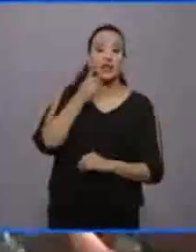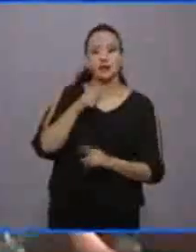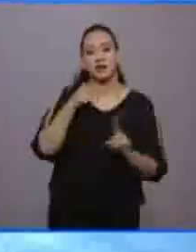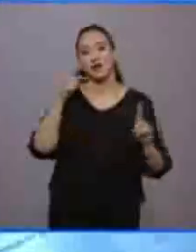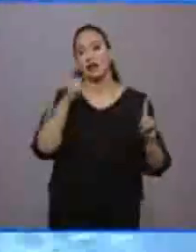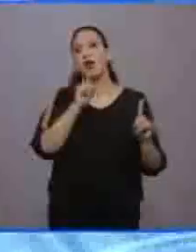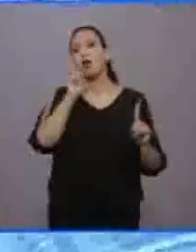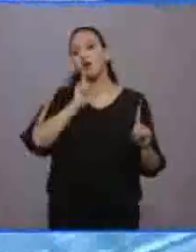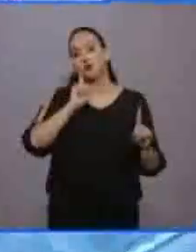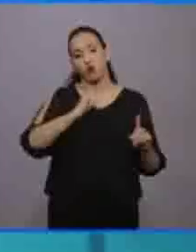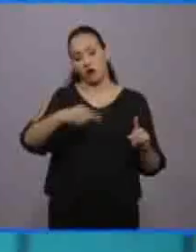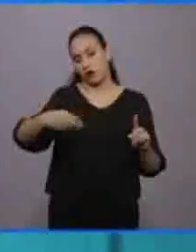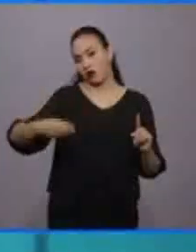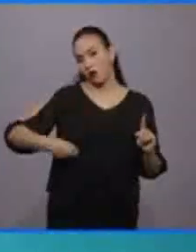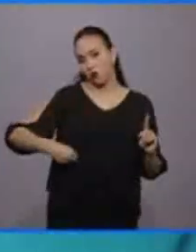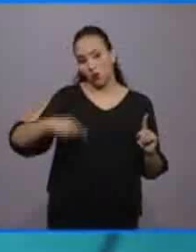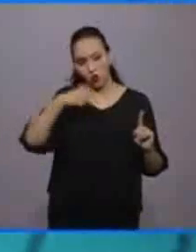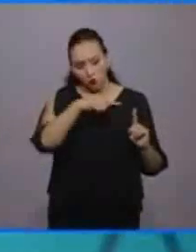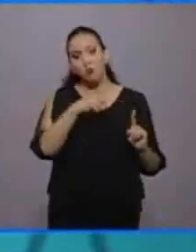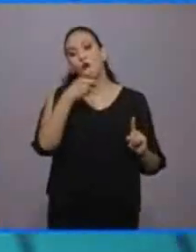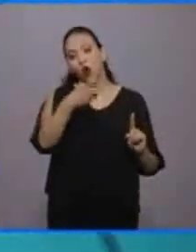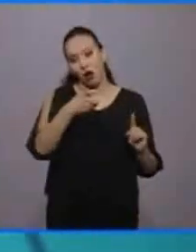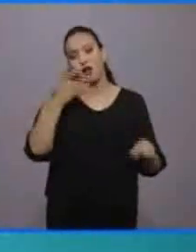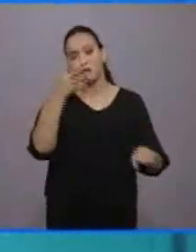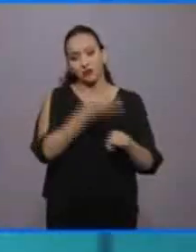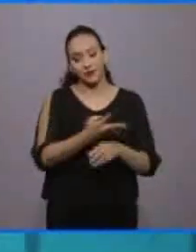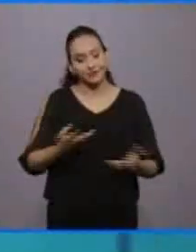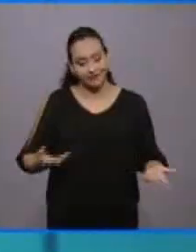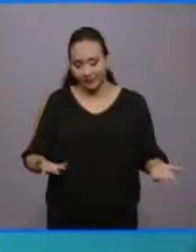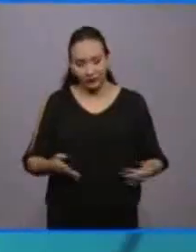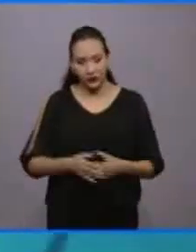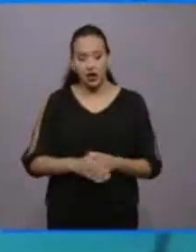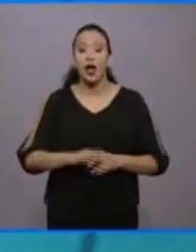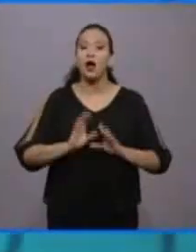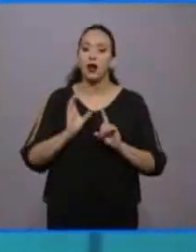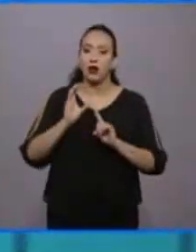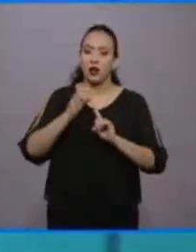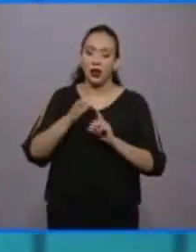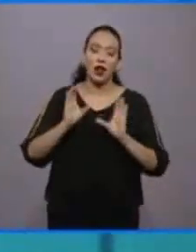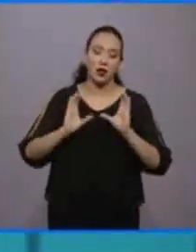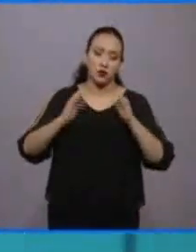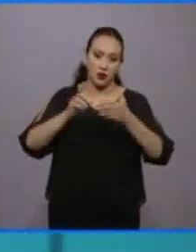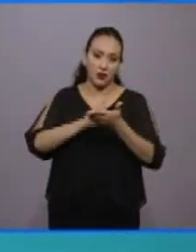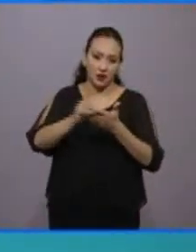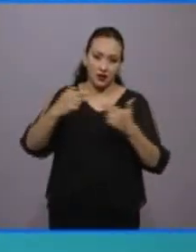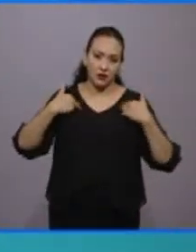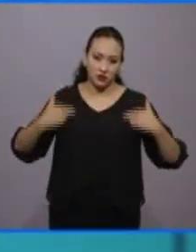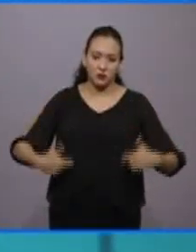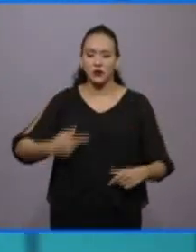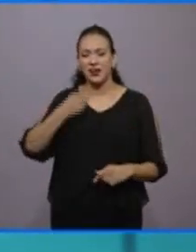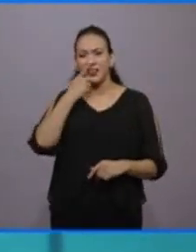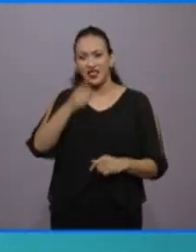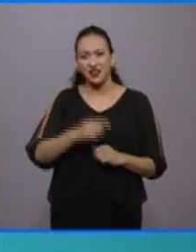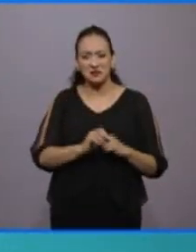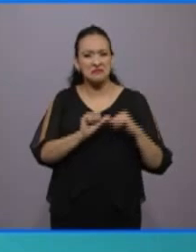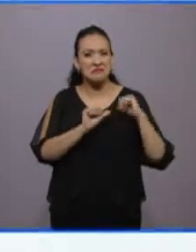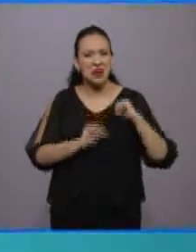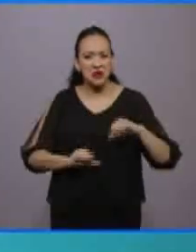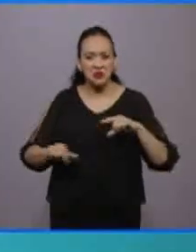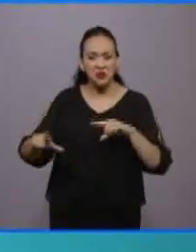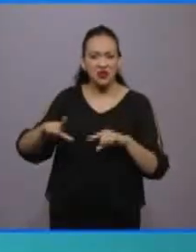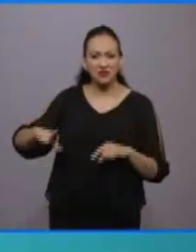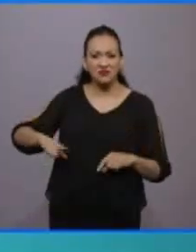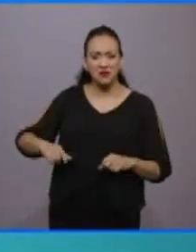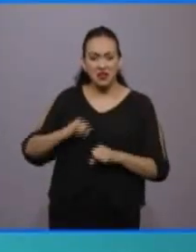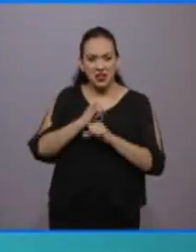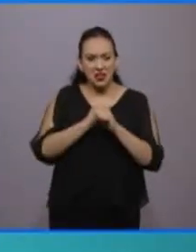víctimas por las agresiones que sufrieron. La Corte Interamericana de Derechos Humanos ha señalado que la ineficacia de las autoridades de